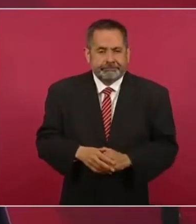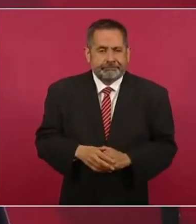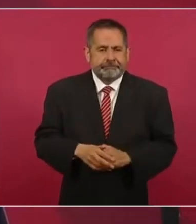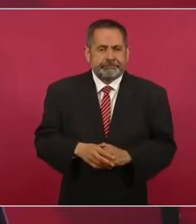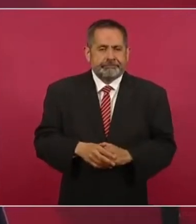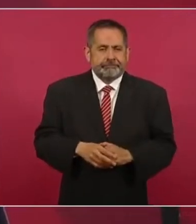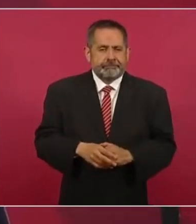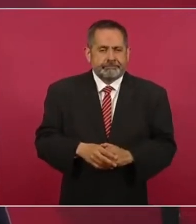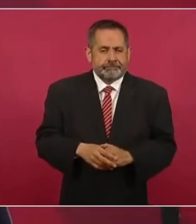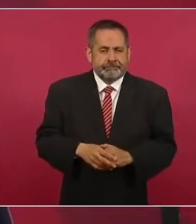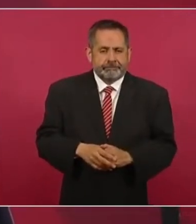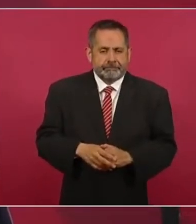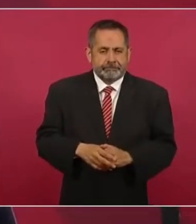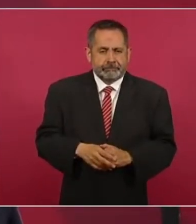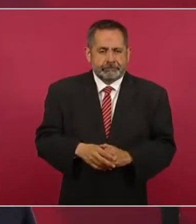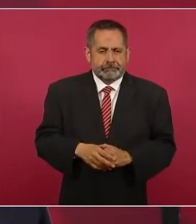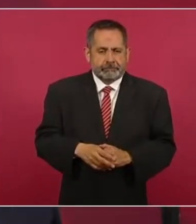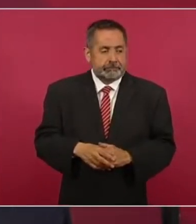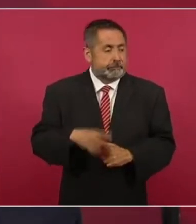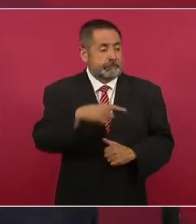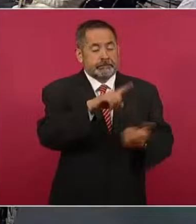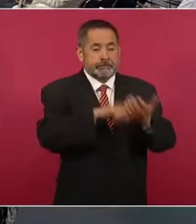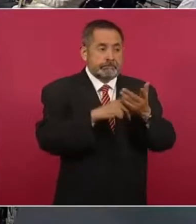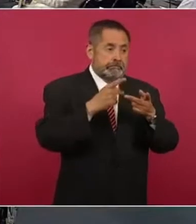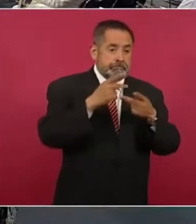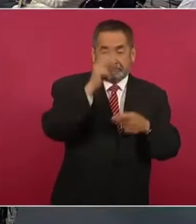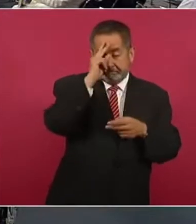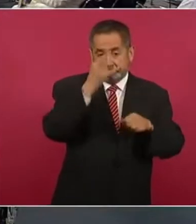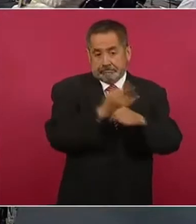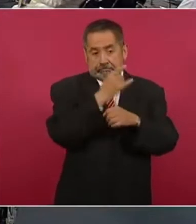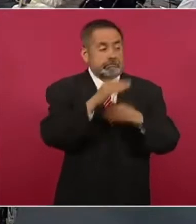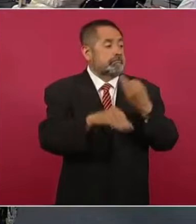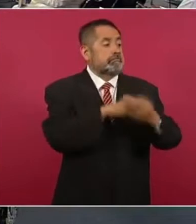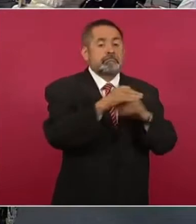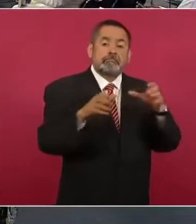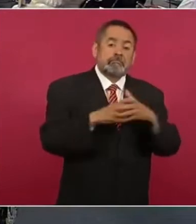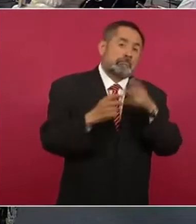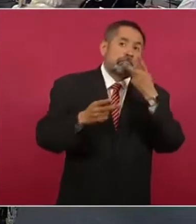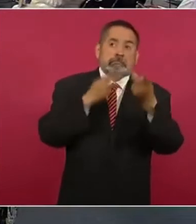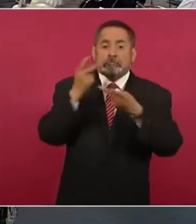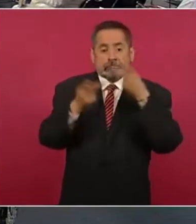Felipe Ángeles. Y los intelectuales orgánicos, todos,